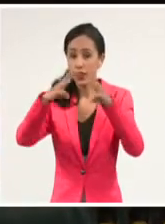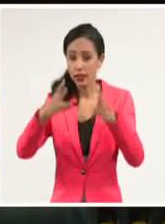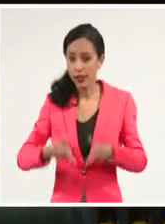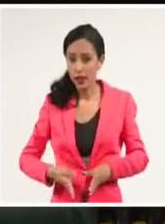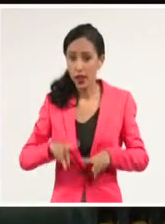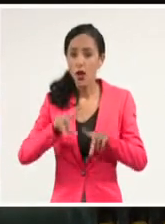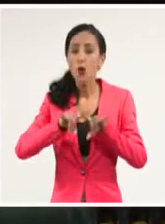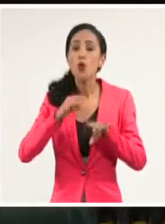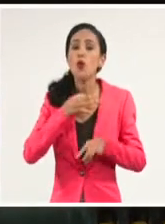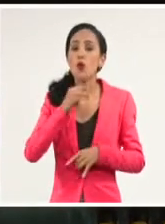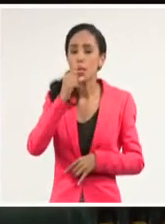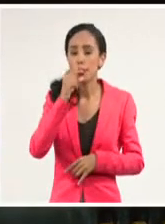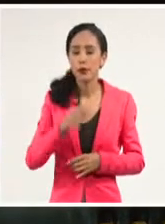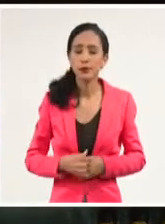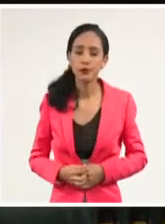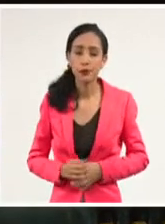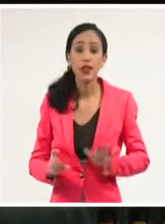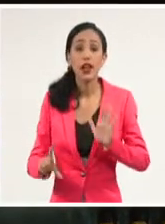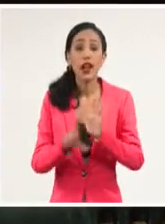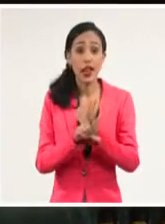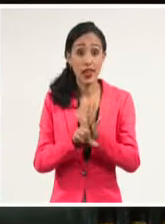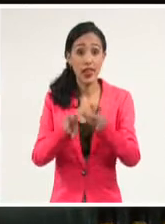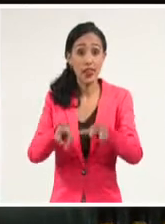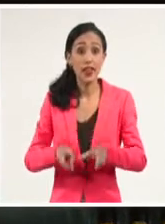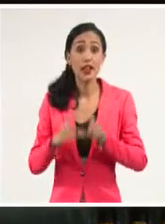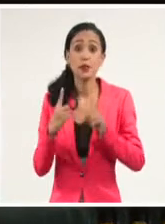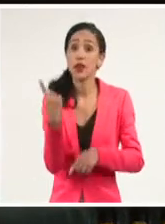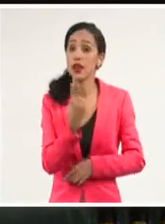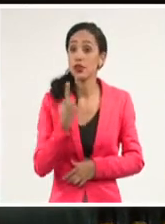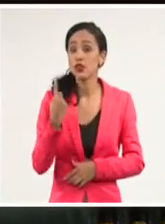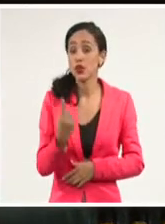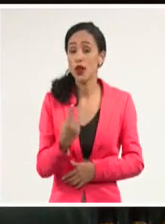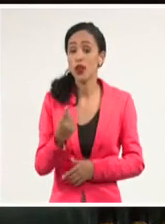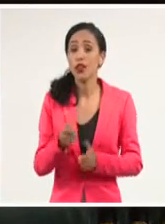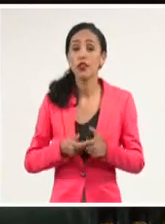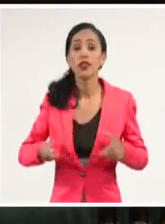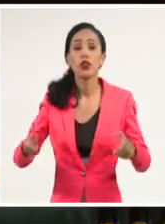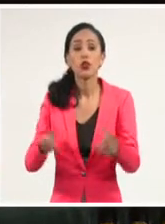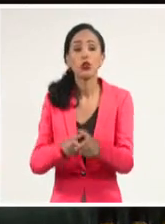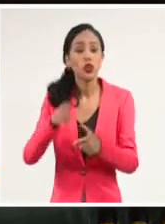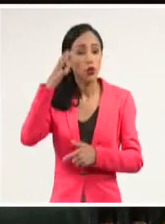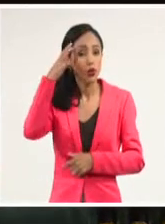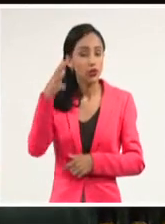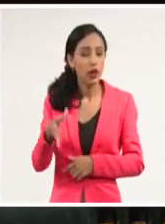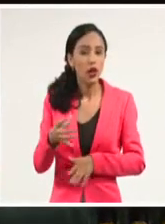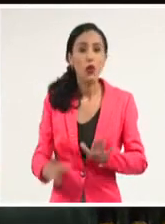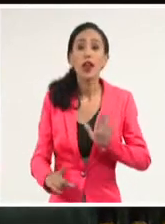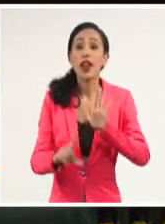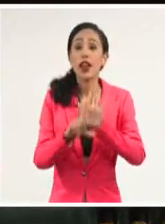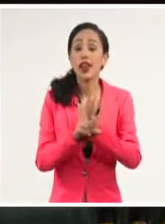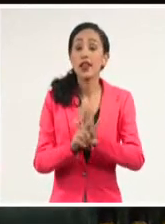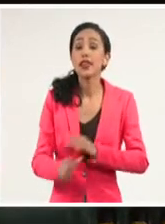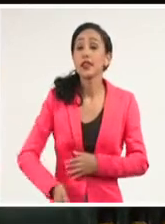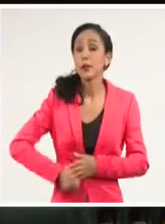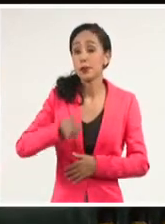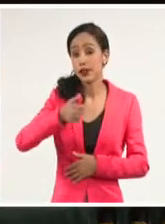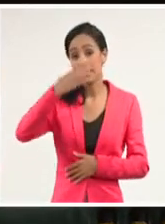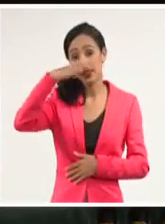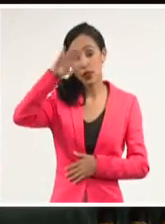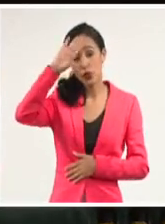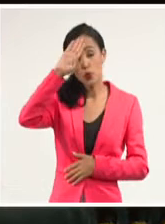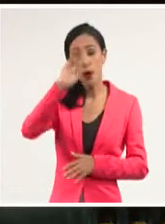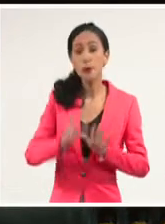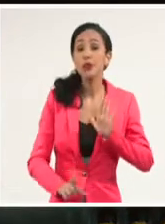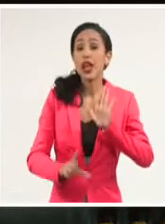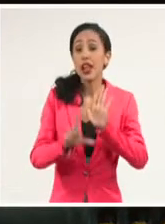Estamos hablando de la ley de la Asamblea Nacional y del Consejo de Estado, la ley del Presidente de la República, la ley